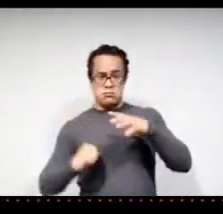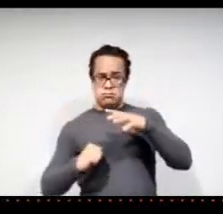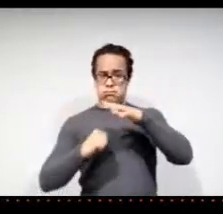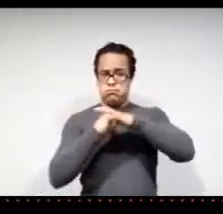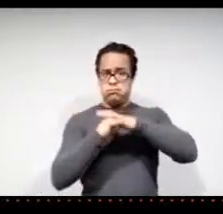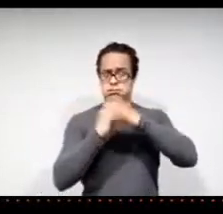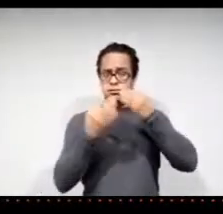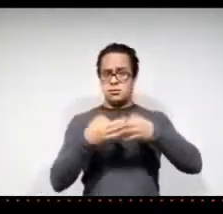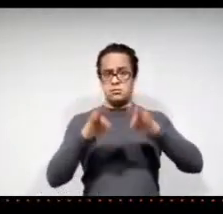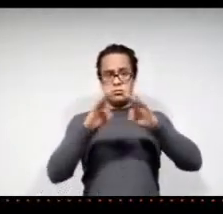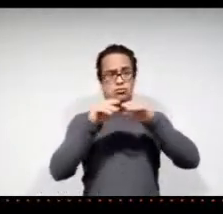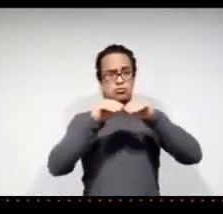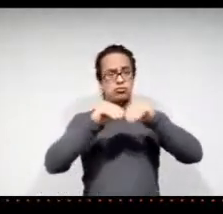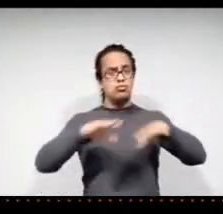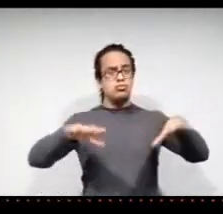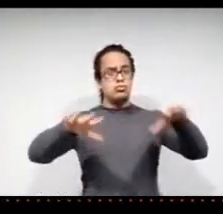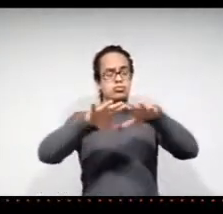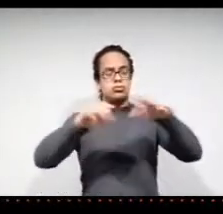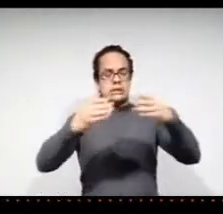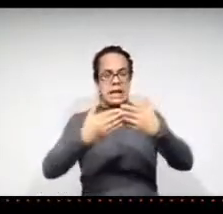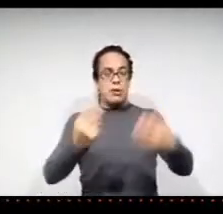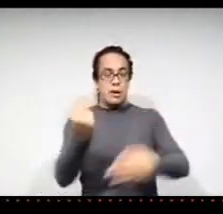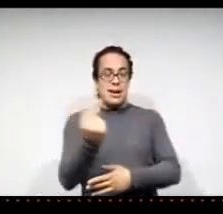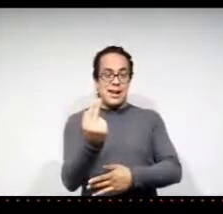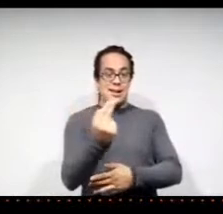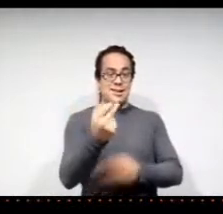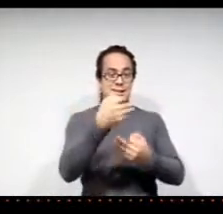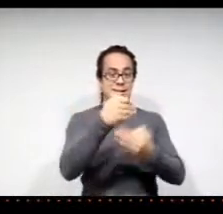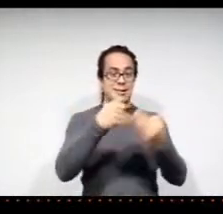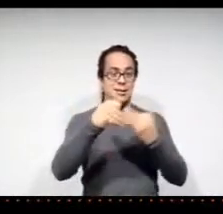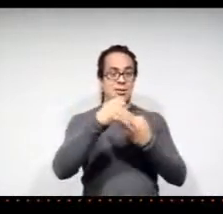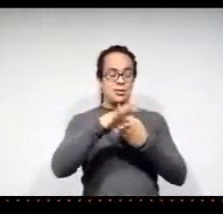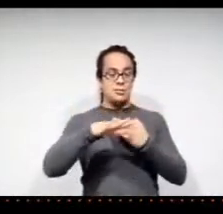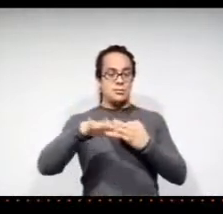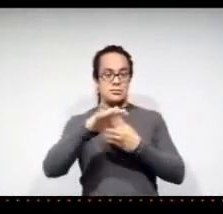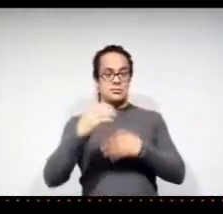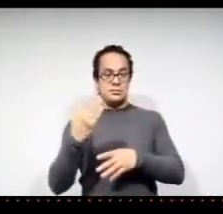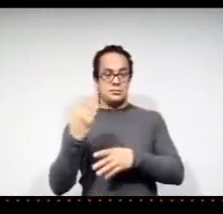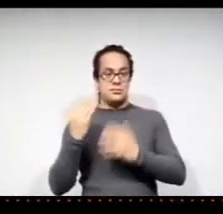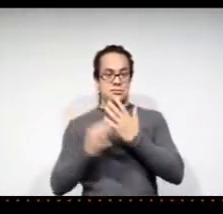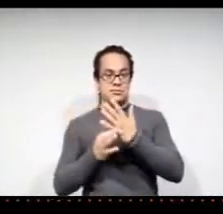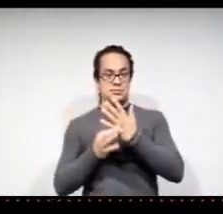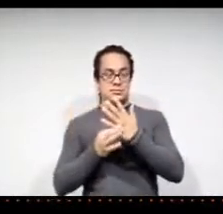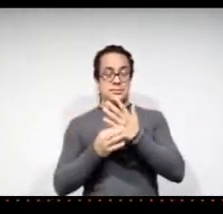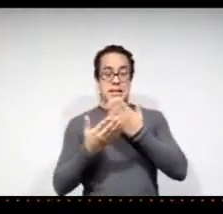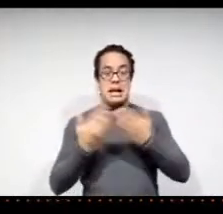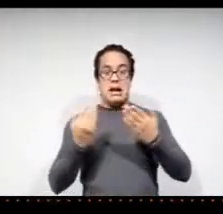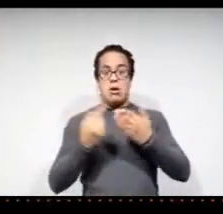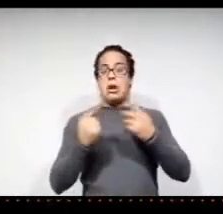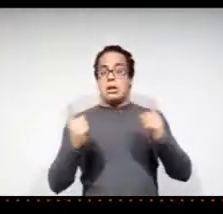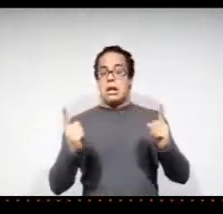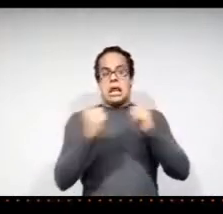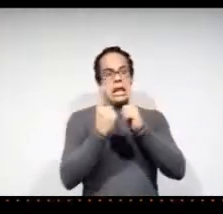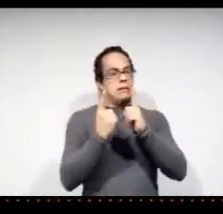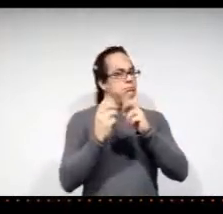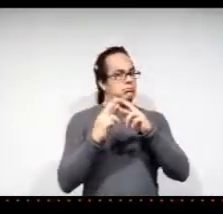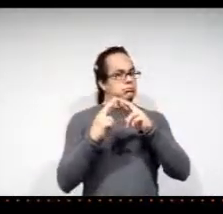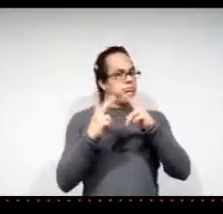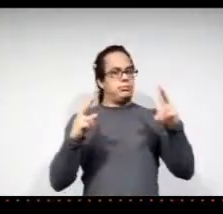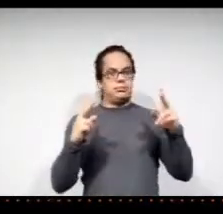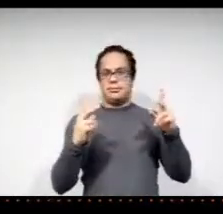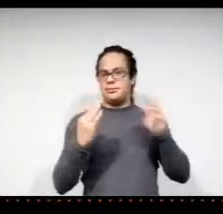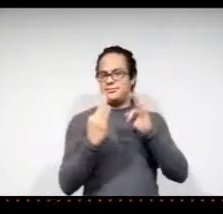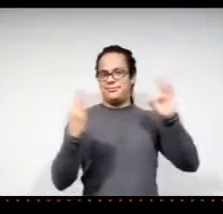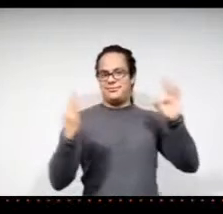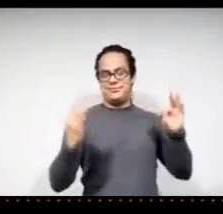respuestas emergentes a las necesidades que nos planteó la ruptura de la presencialidad con esta condición.